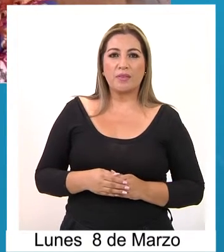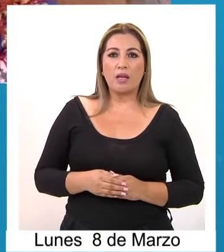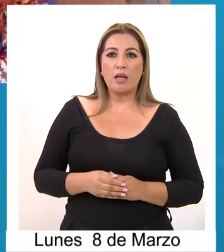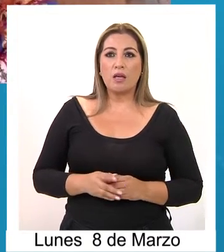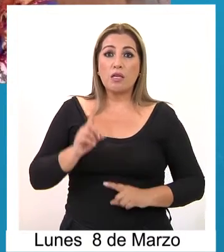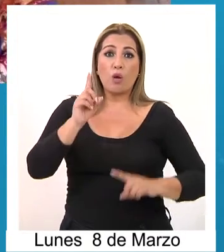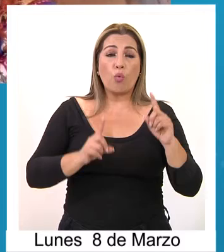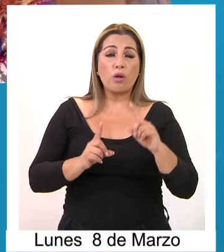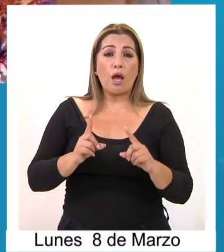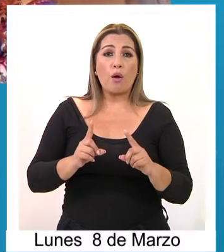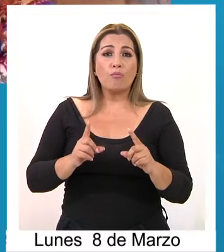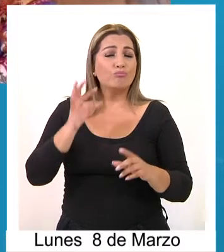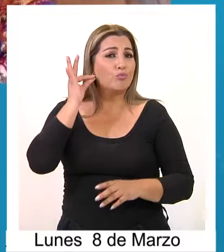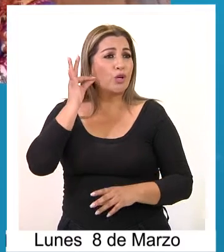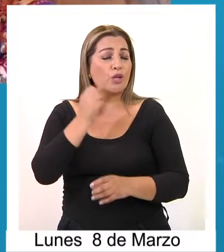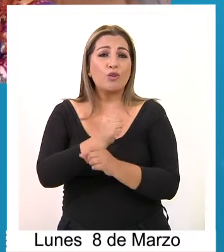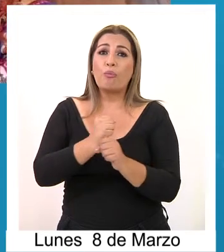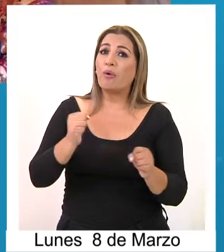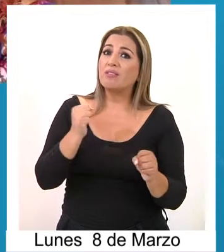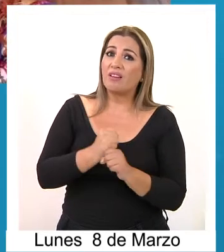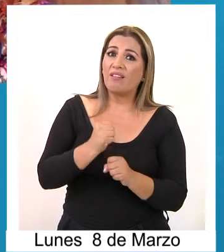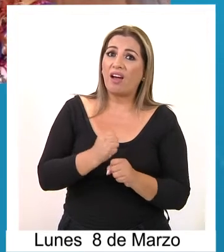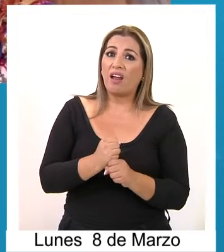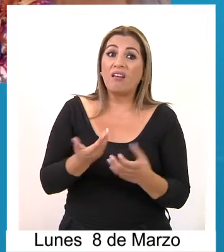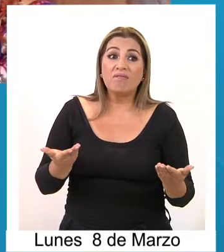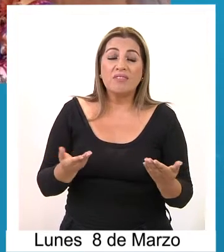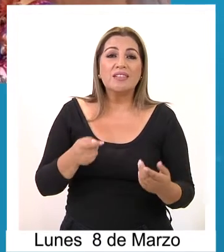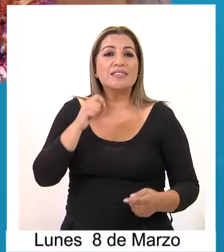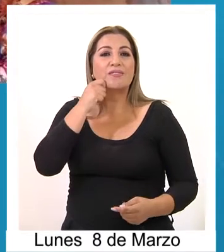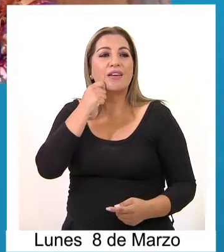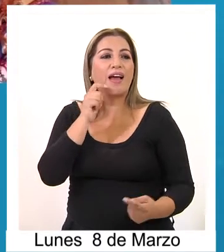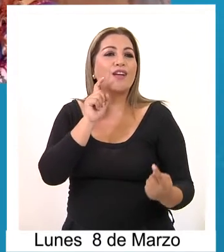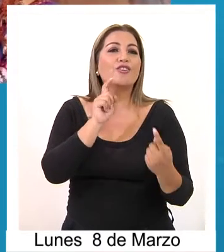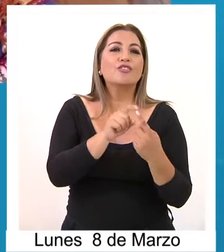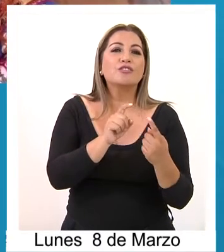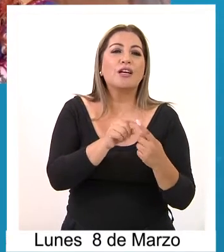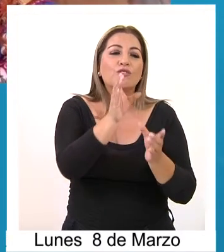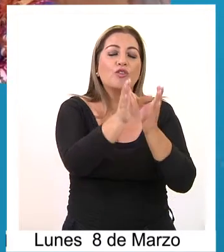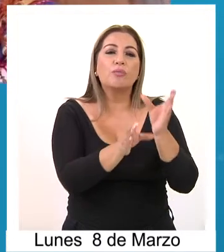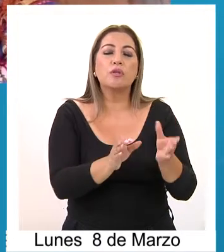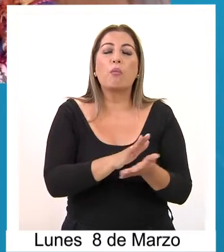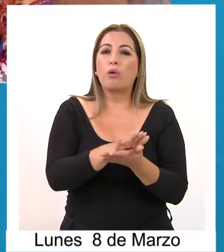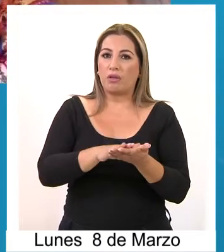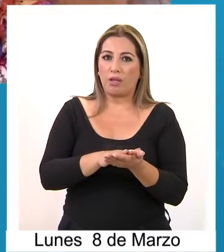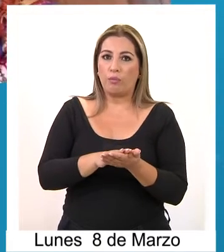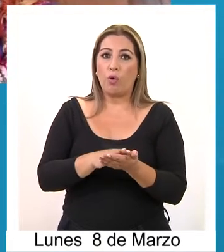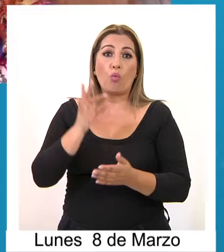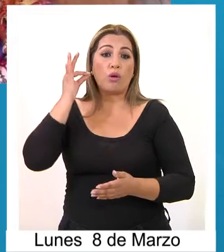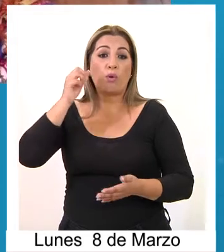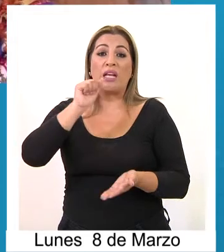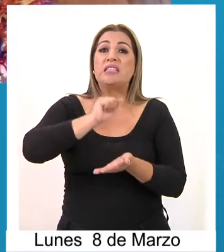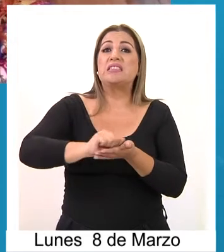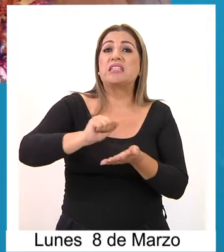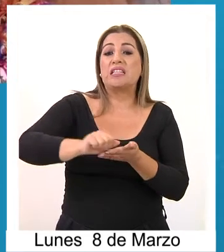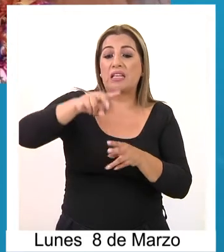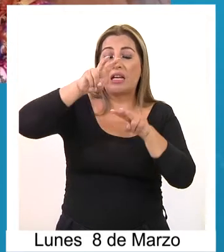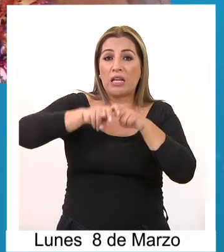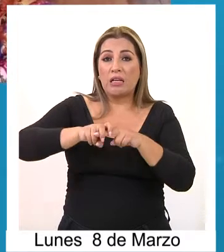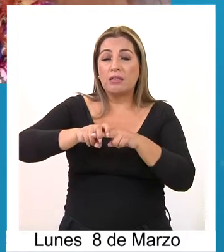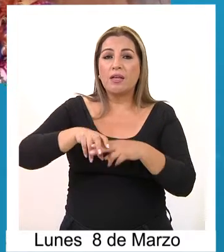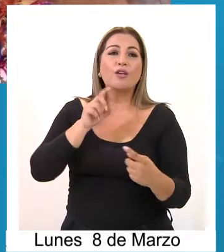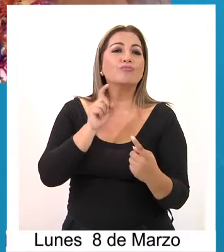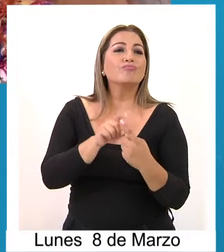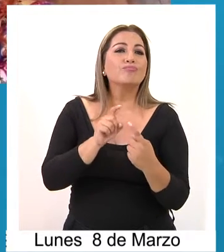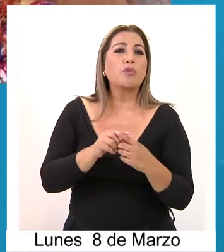menos pueden trabajar son las que tienen contacto con personas, porque una mujer que tiene Claro. labores, por ejemplo, de secretariado, habitualmente